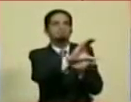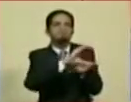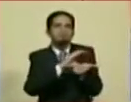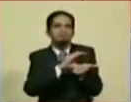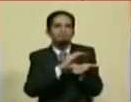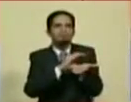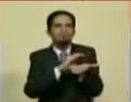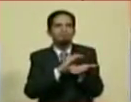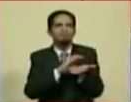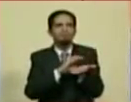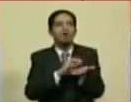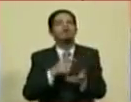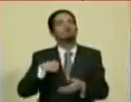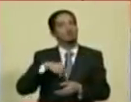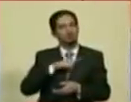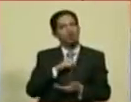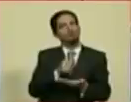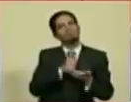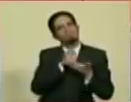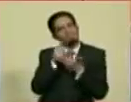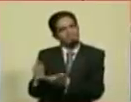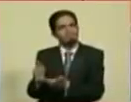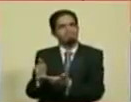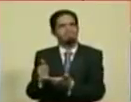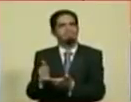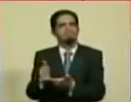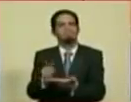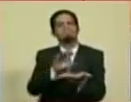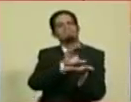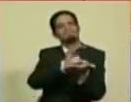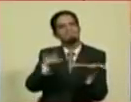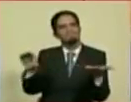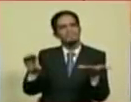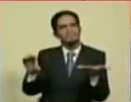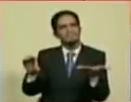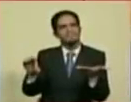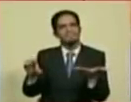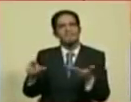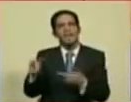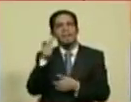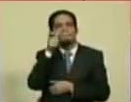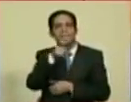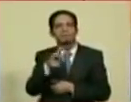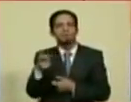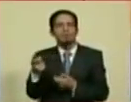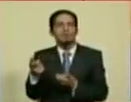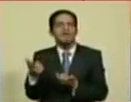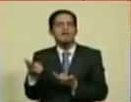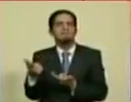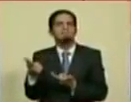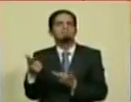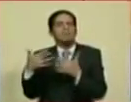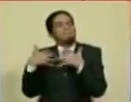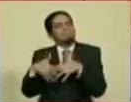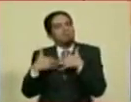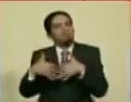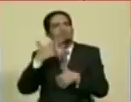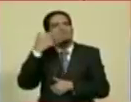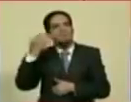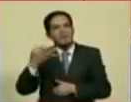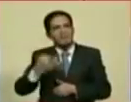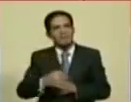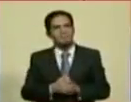Y nosotros los vamos a acompañar, créditos en divisas para los sectores productivos reales. Y